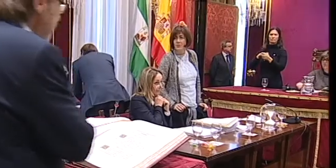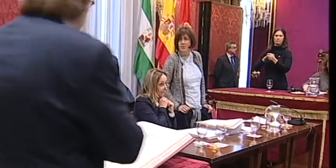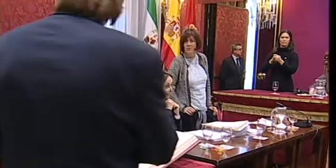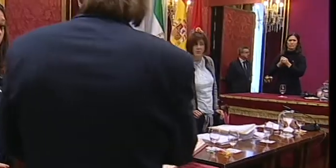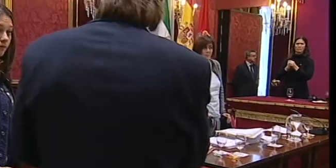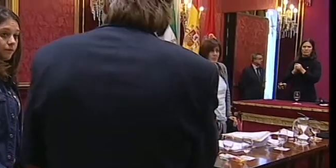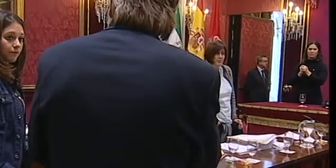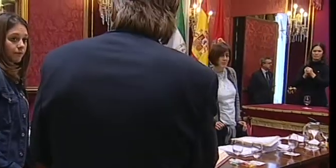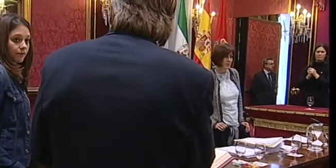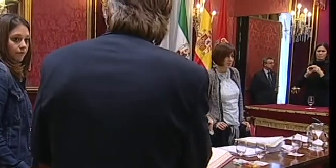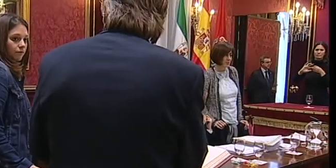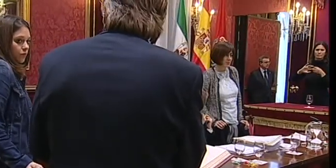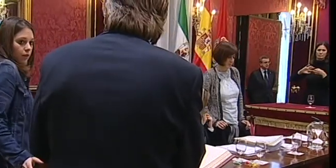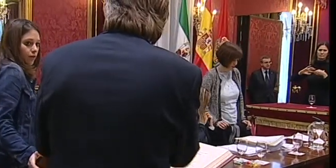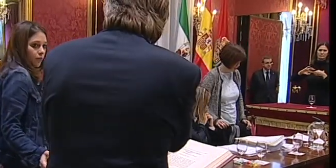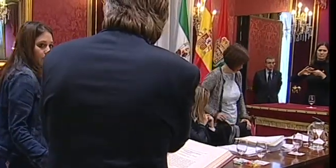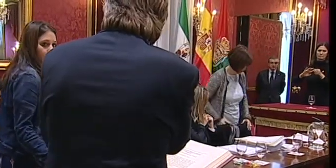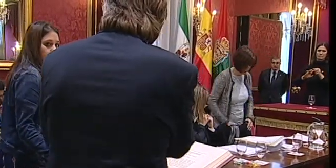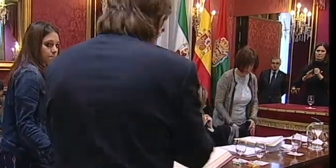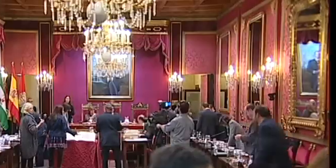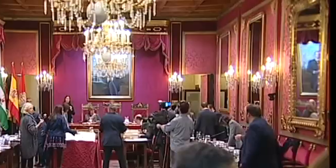en total, como decimos, son